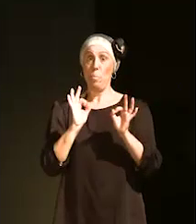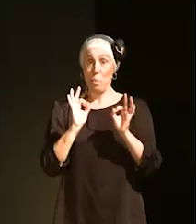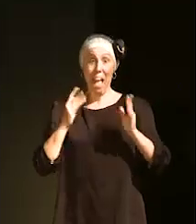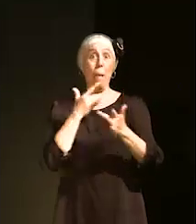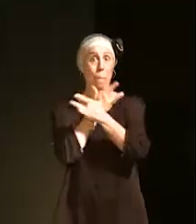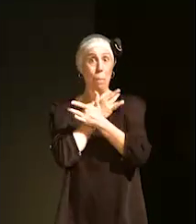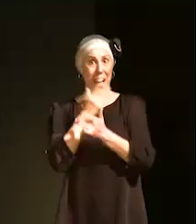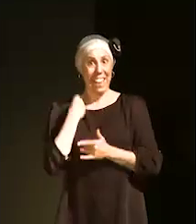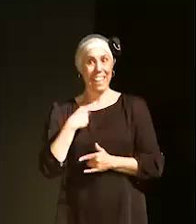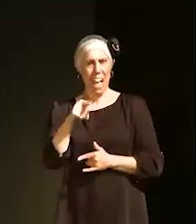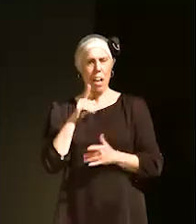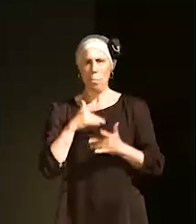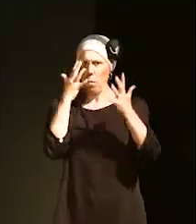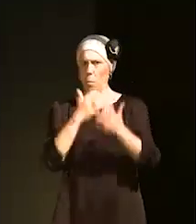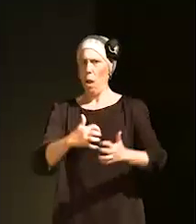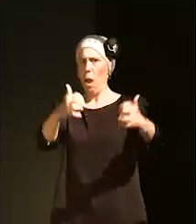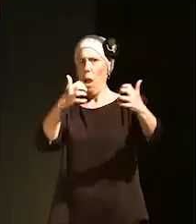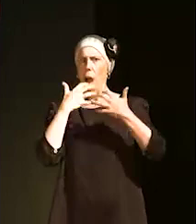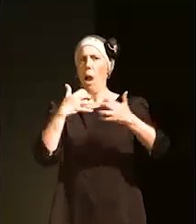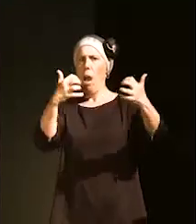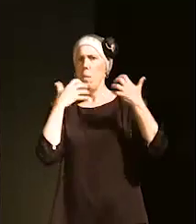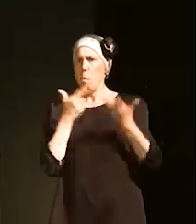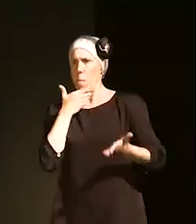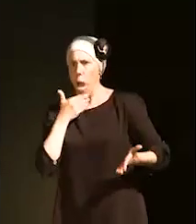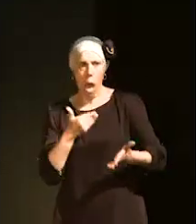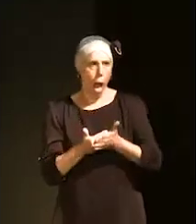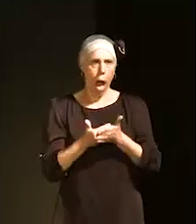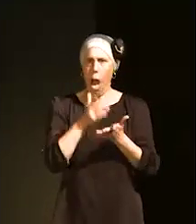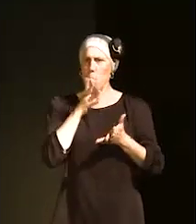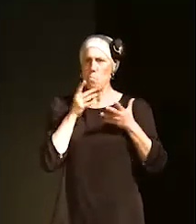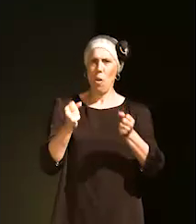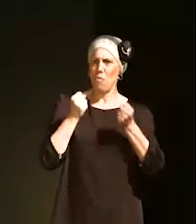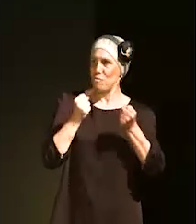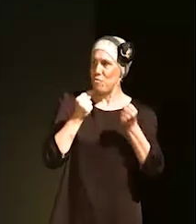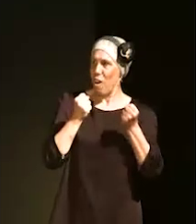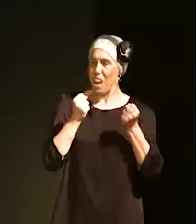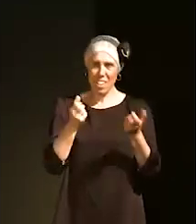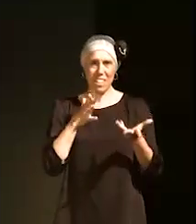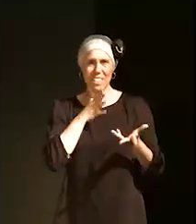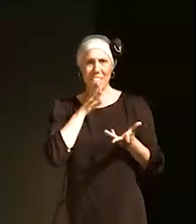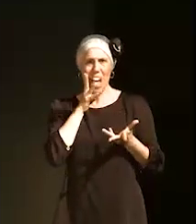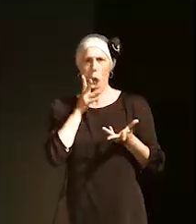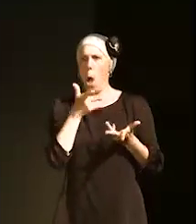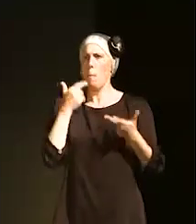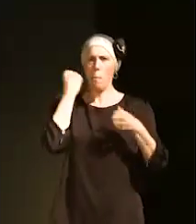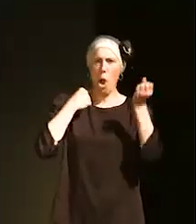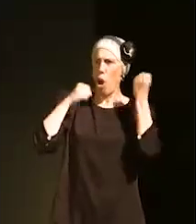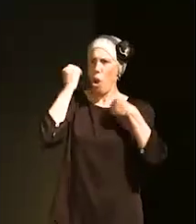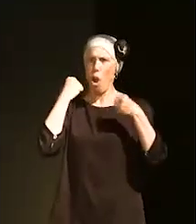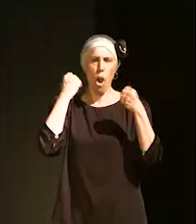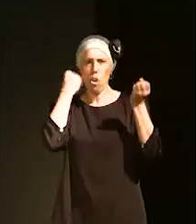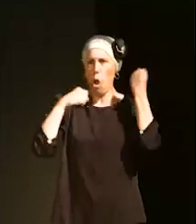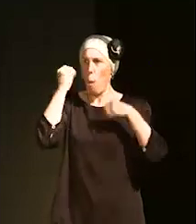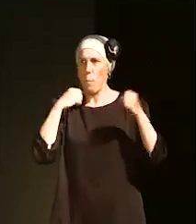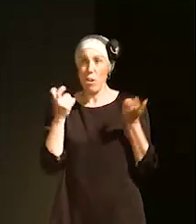maría atrapó al público por su fuerza por su organicidad por su manera de estar en el presente por su